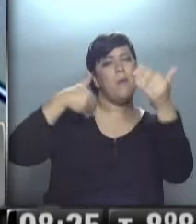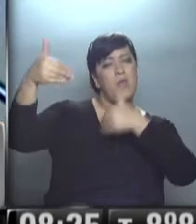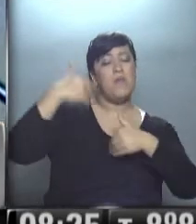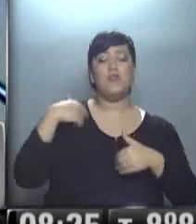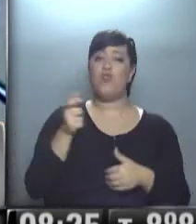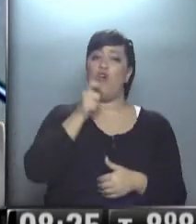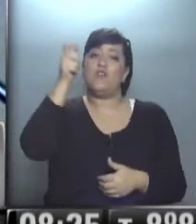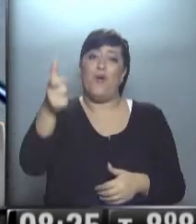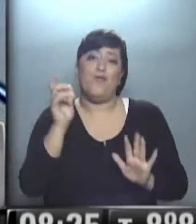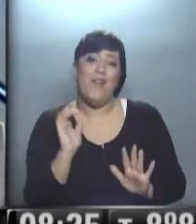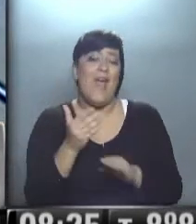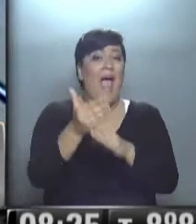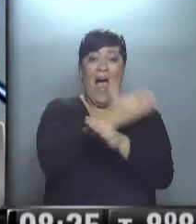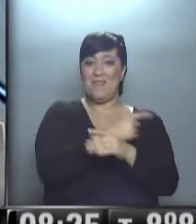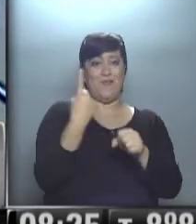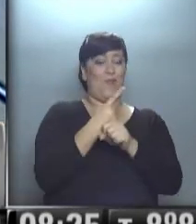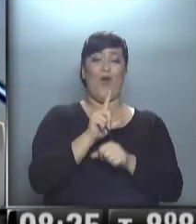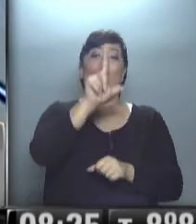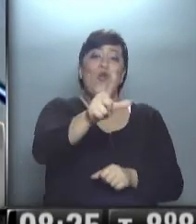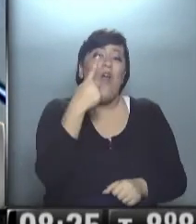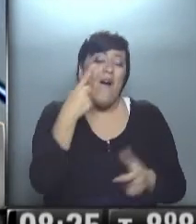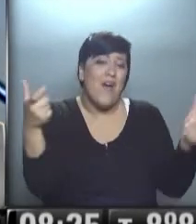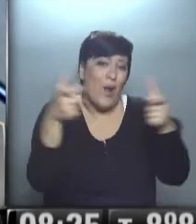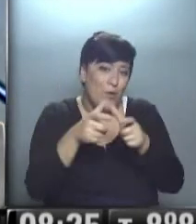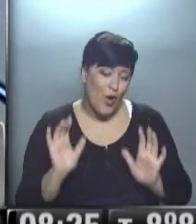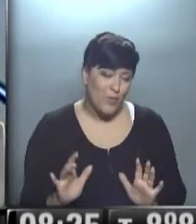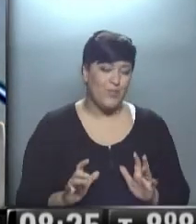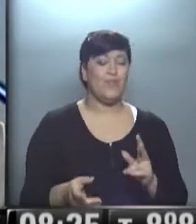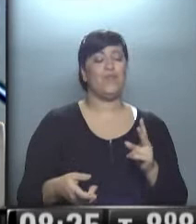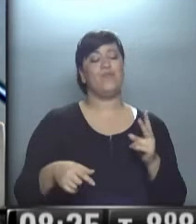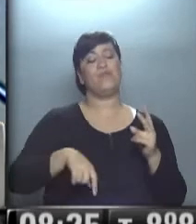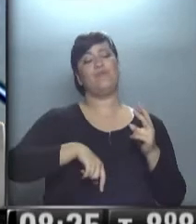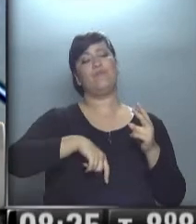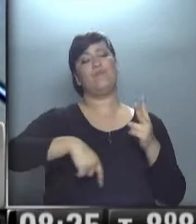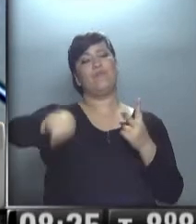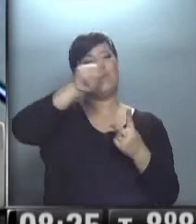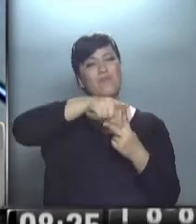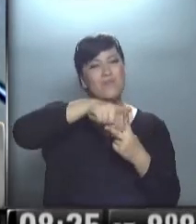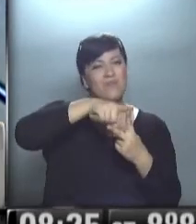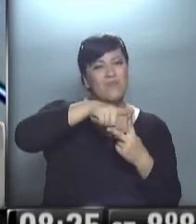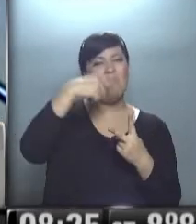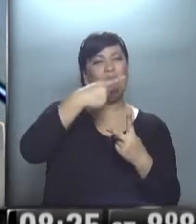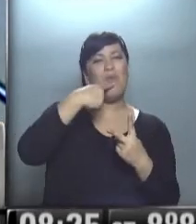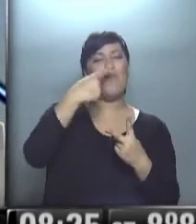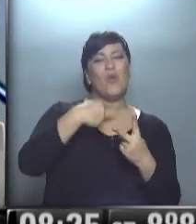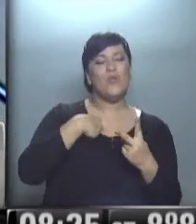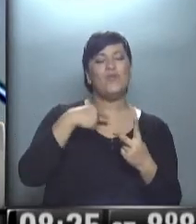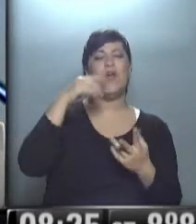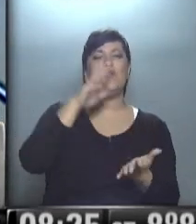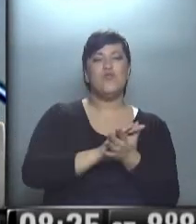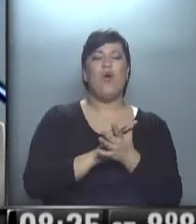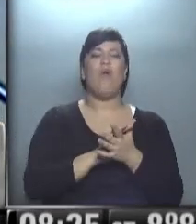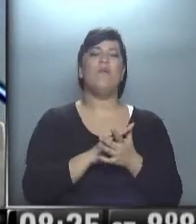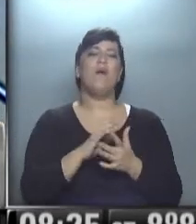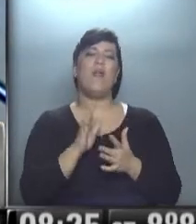responderé por lo tanto ante no puedo decir nada en segundo lugar se refería el tema de la supuesta